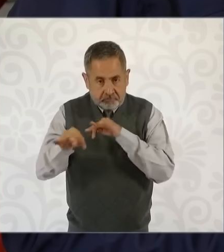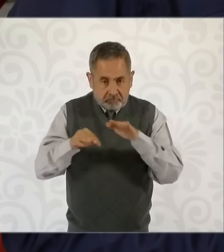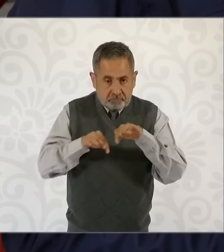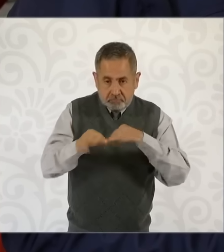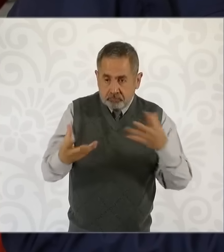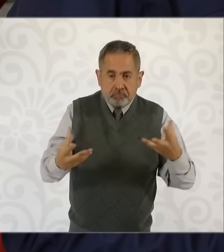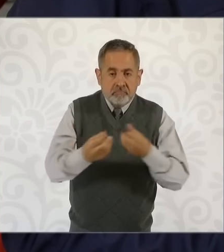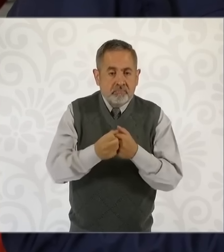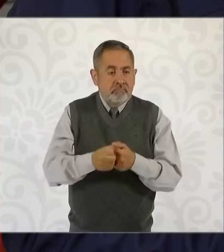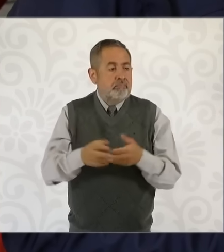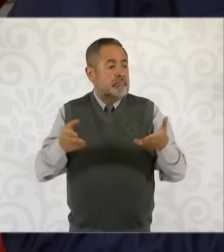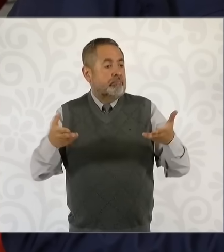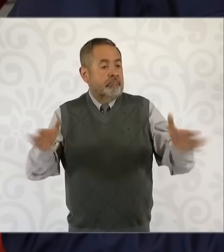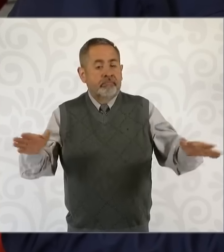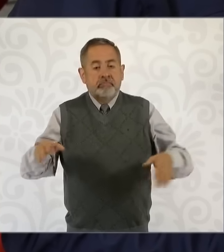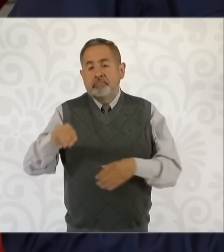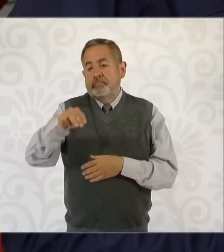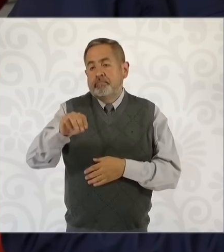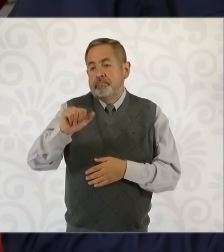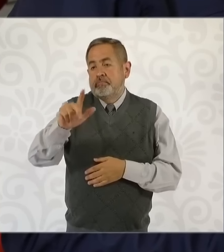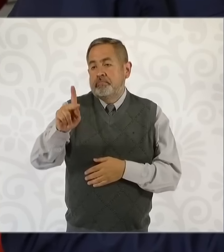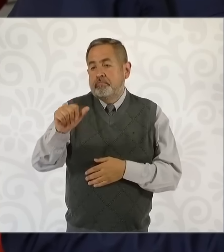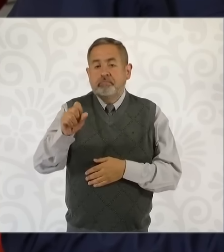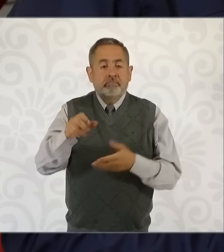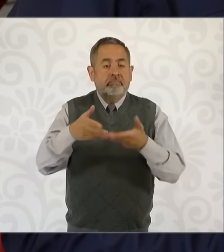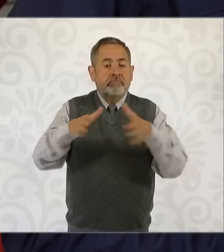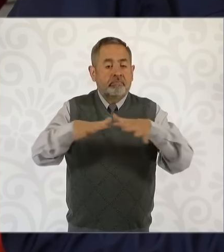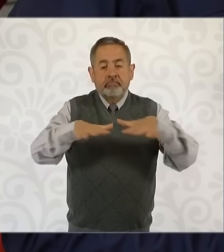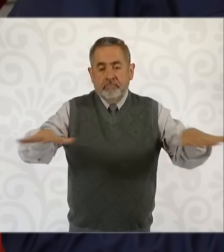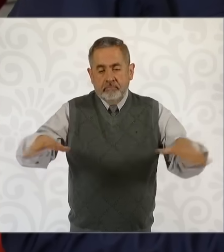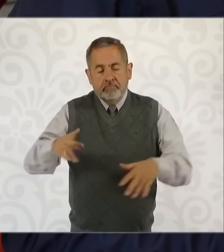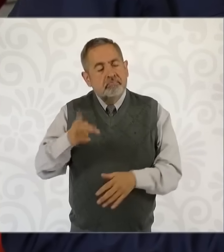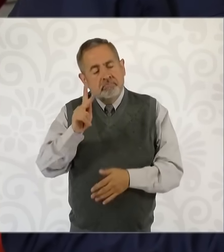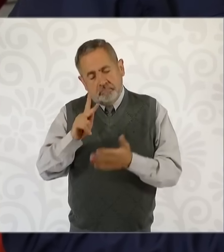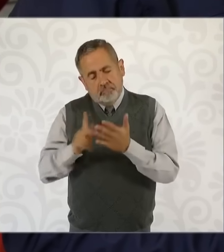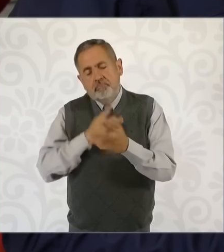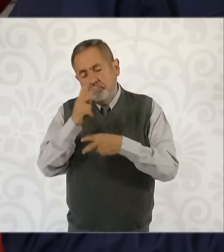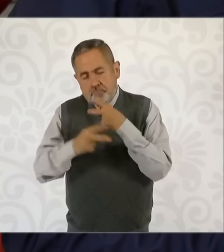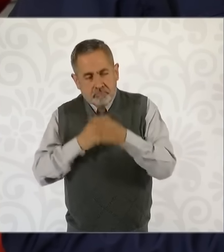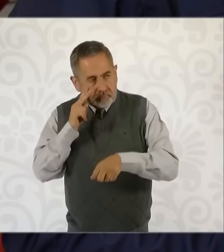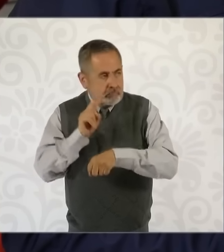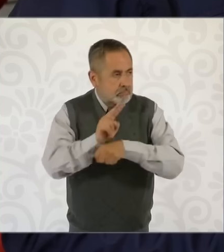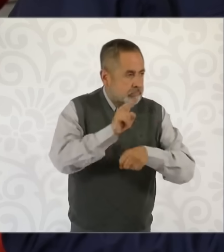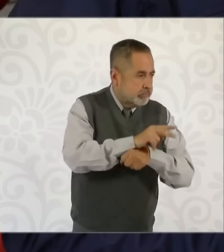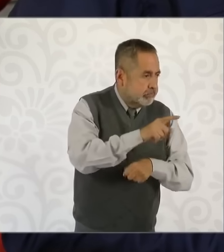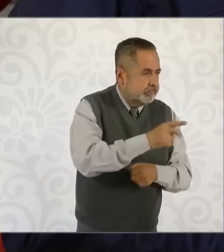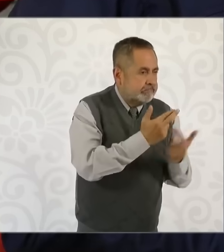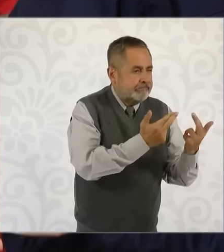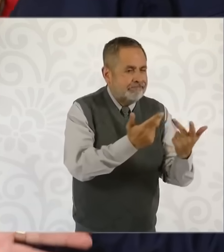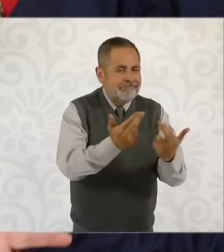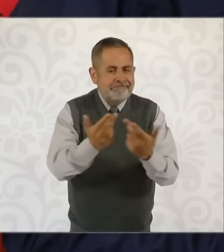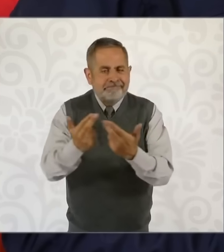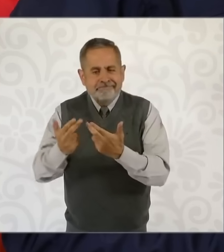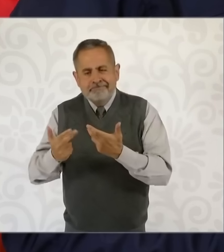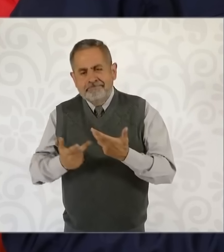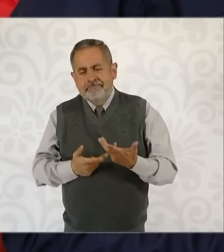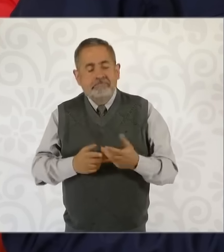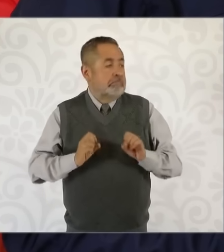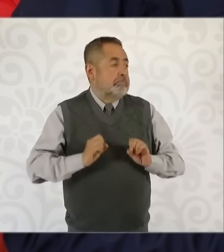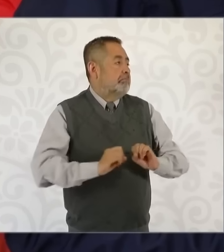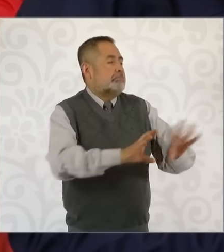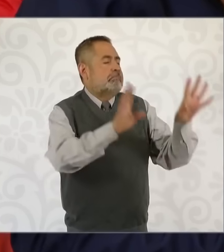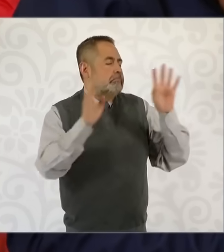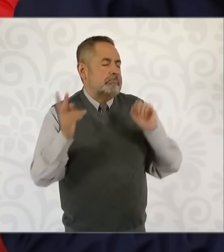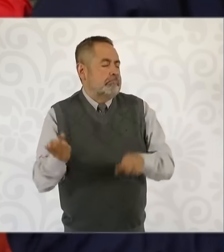abre Malpaso, pero sí sería bueno que se dieran una vuelta para ver todos los destrozos que han hecho, porque no se puede quedar así